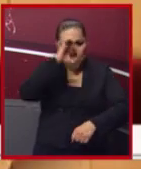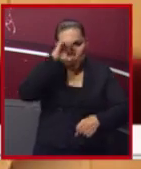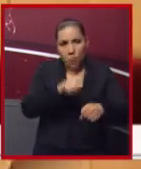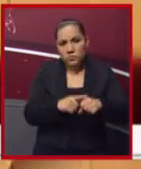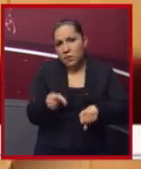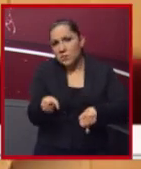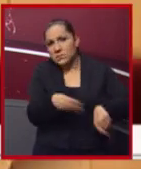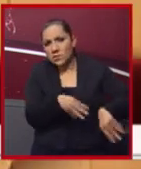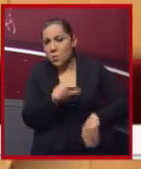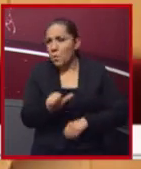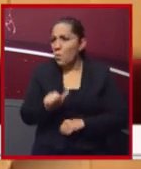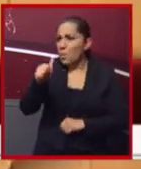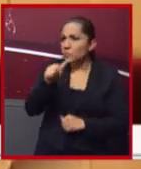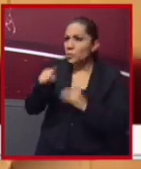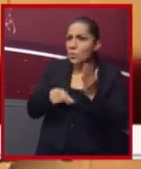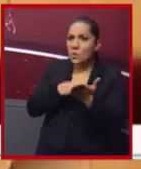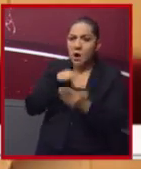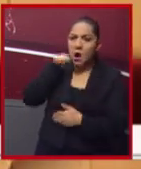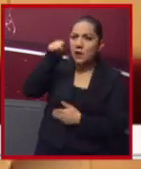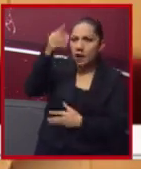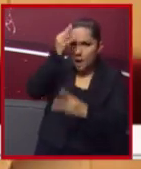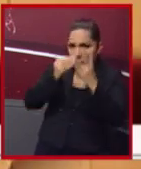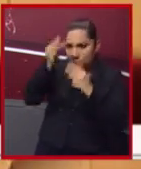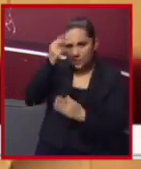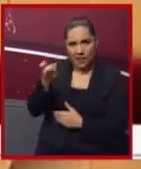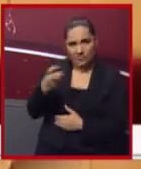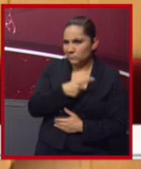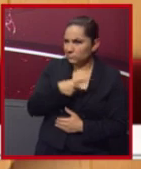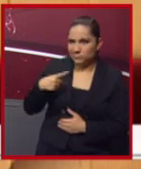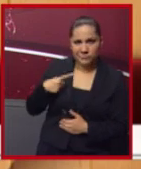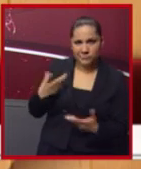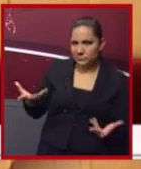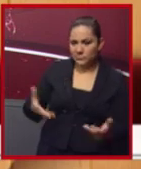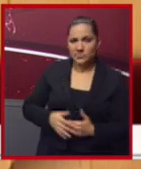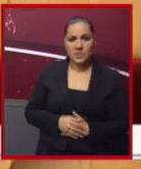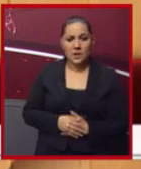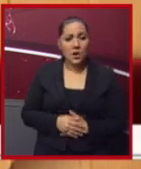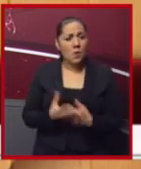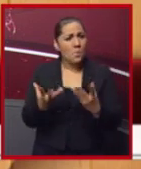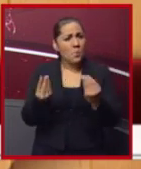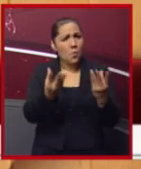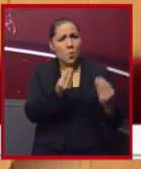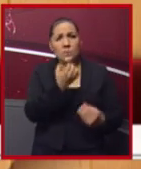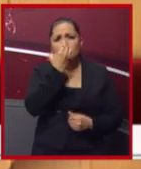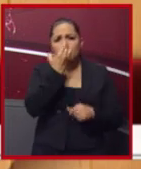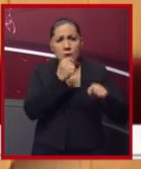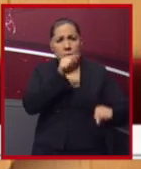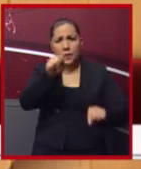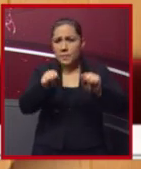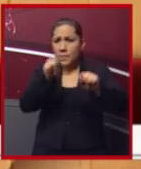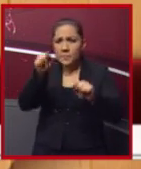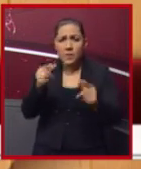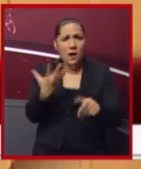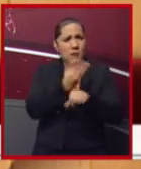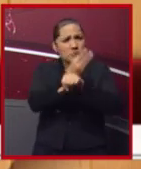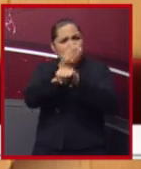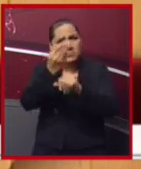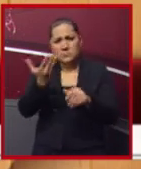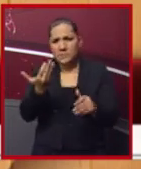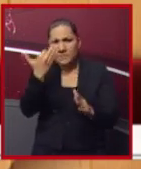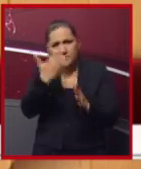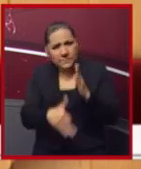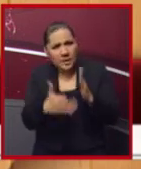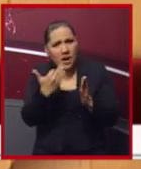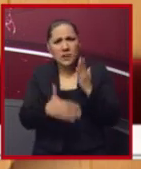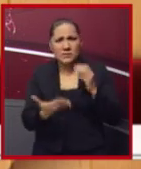Demandamos también que se resuelvan las condiciones precarias de muchas escuelas que están en el país en condiciones deplorables. Escuelas de palitos,